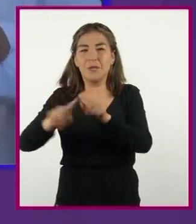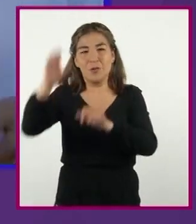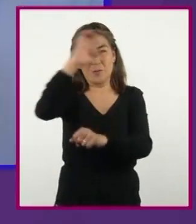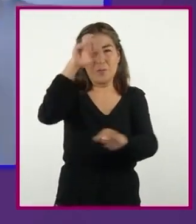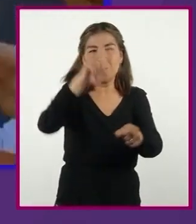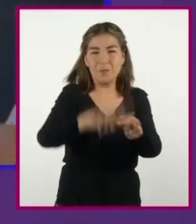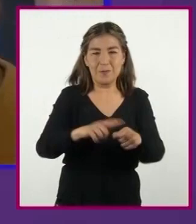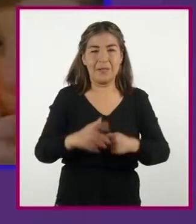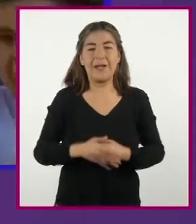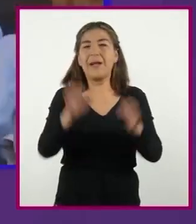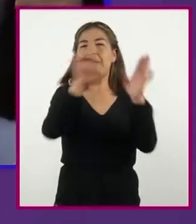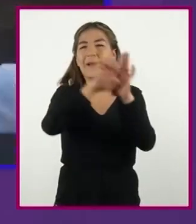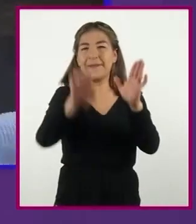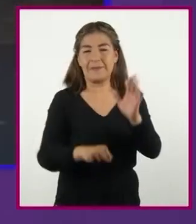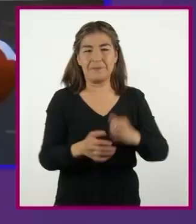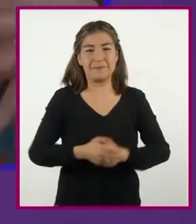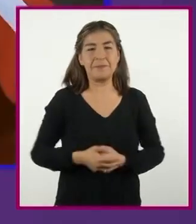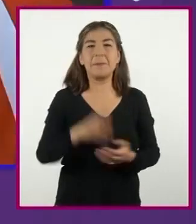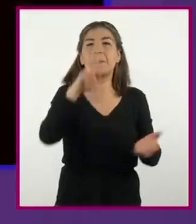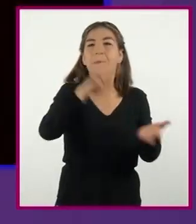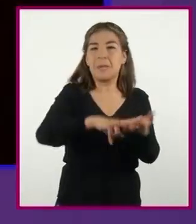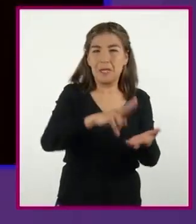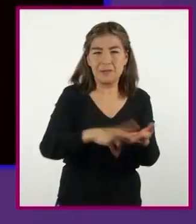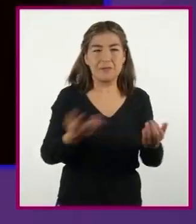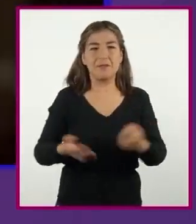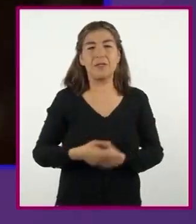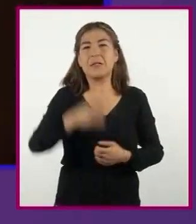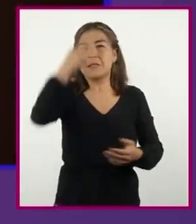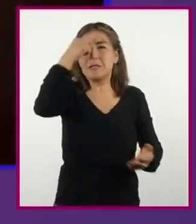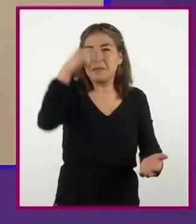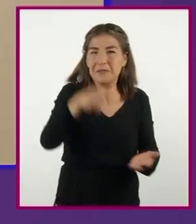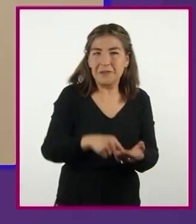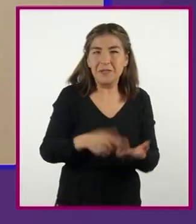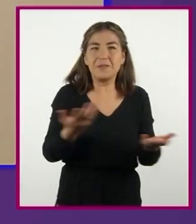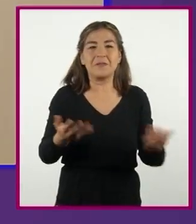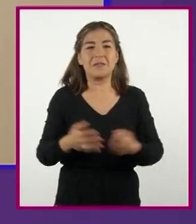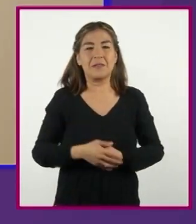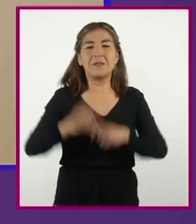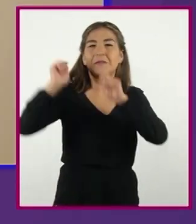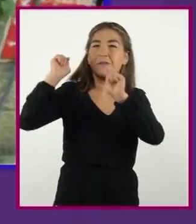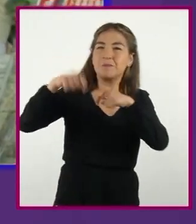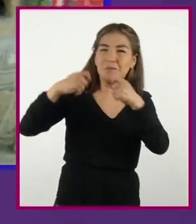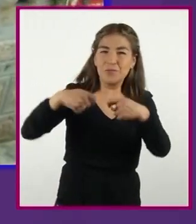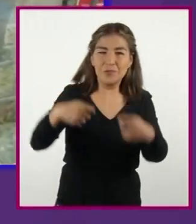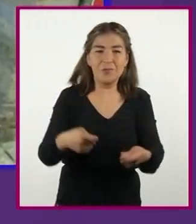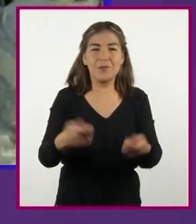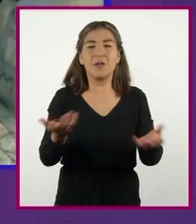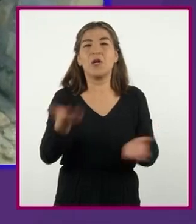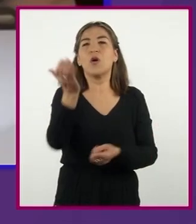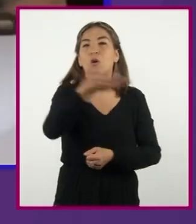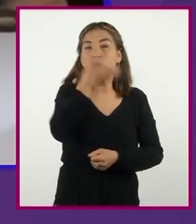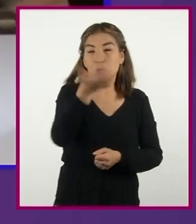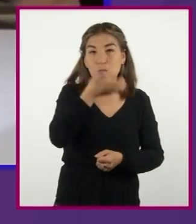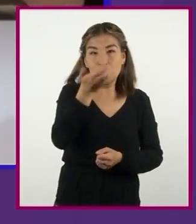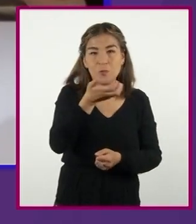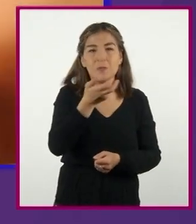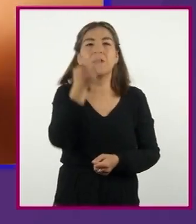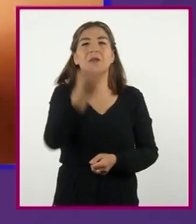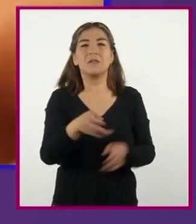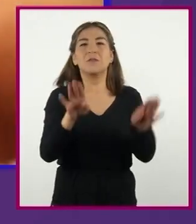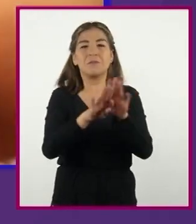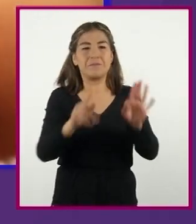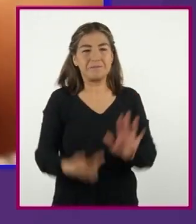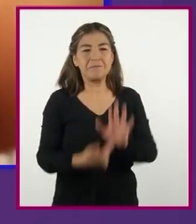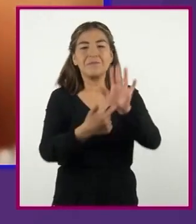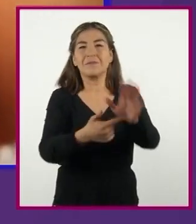culturales. Por ejemplo, los valores, las creencias, las tradiciones y las costumbres que se